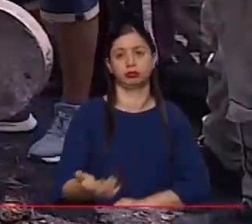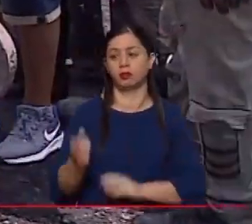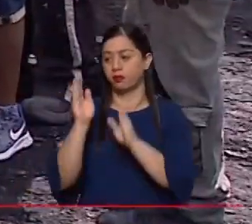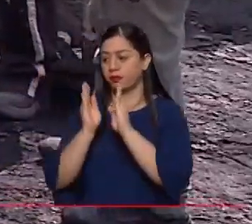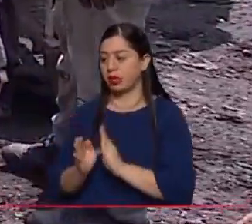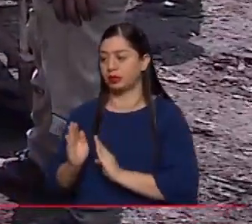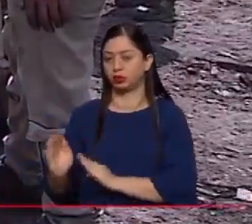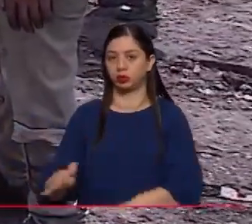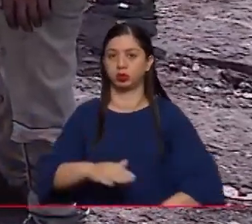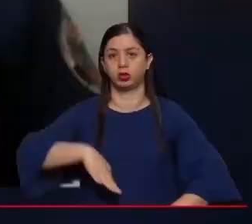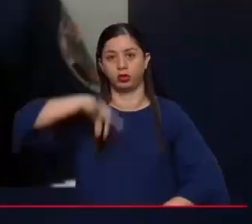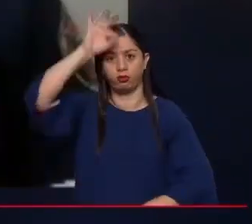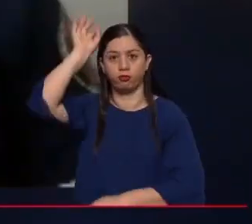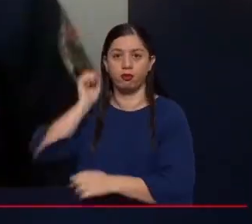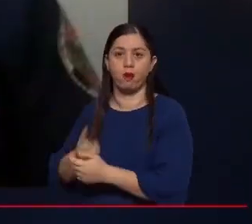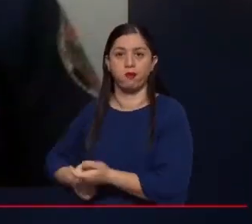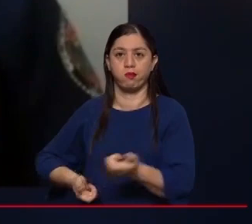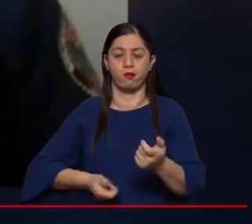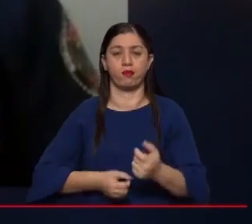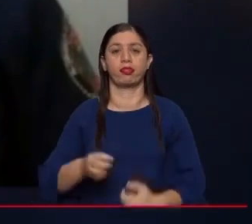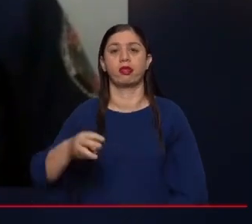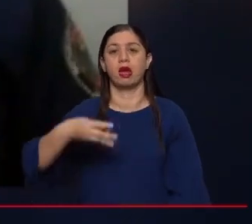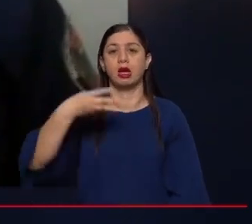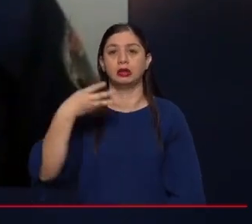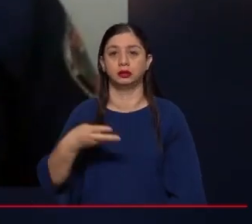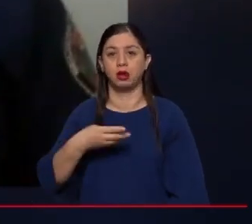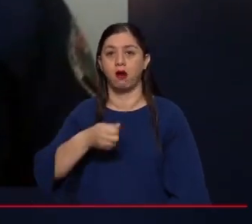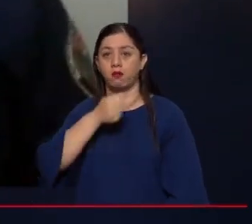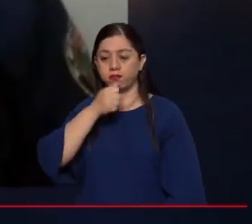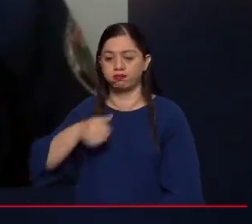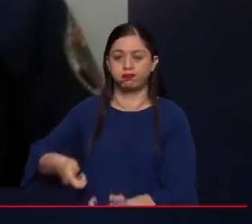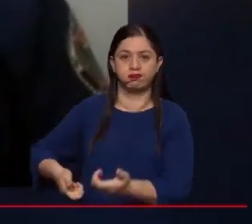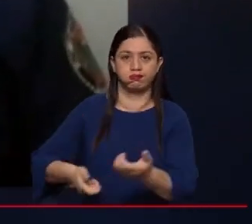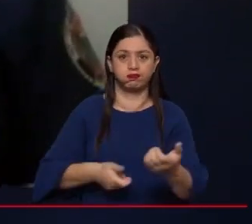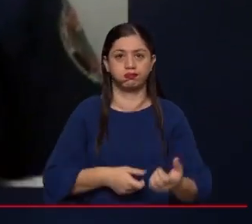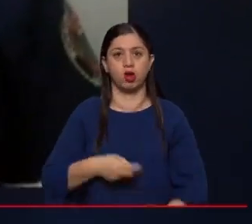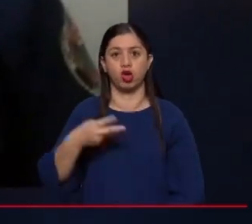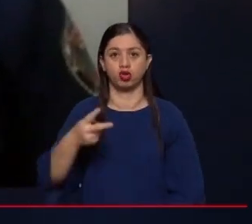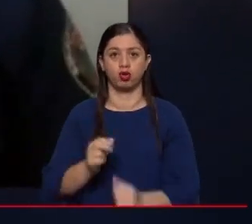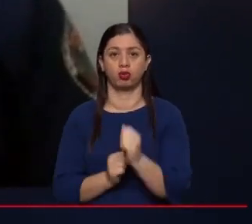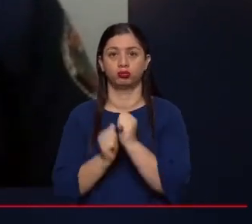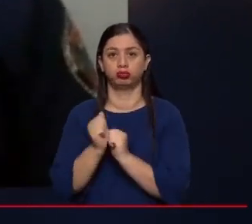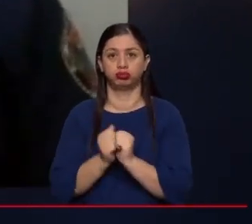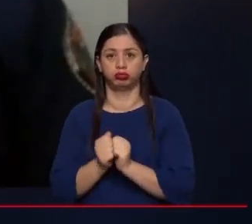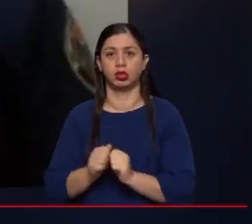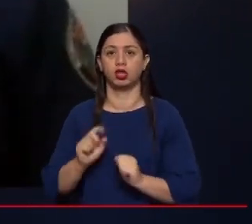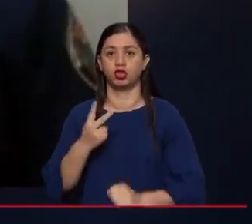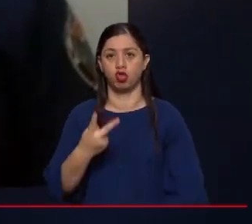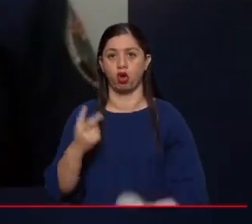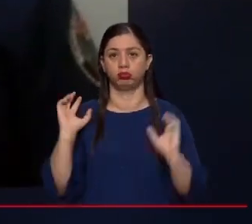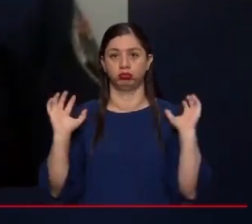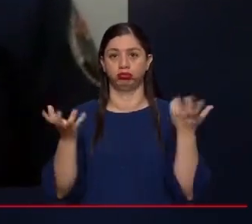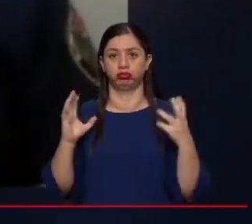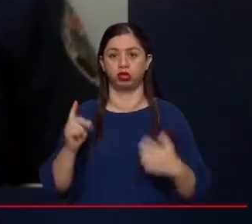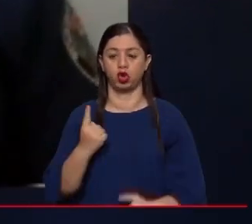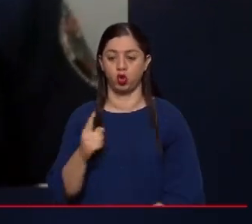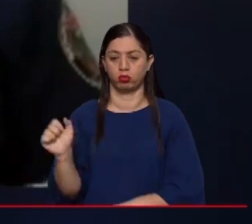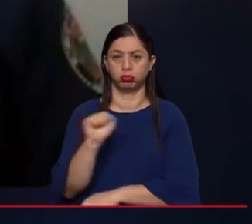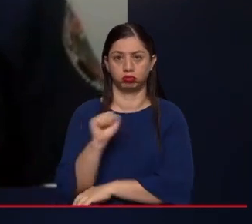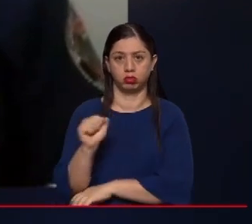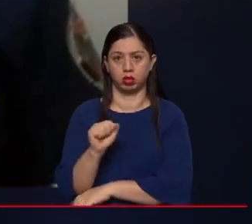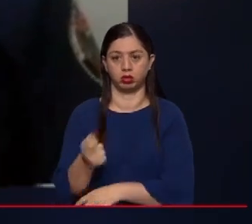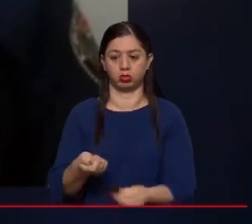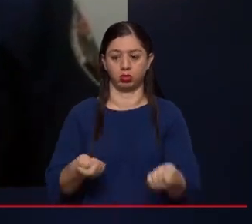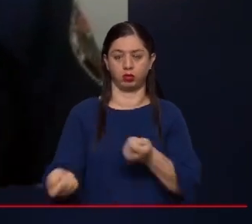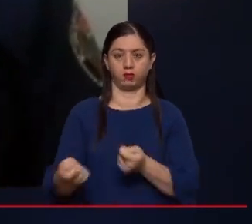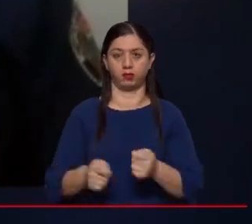comunidad y los bomberos con tres máquinas extintoras dos carros tanques dos ambulancias y un carro de comando para